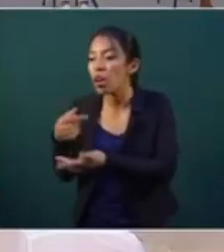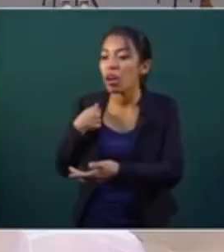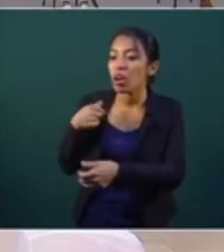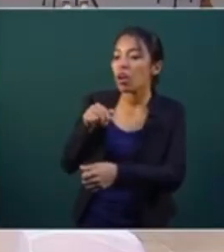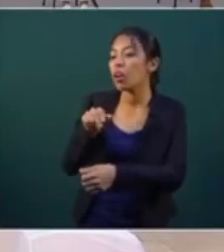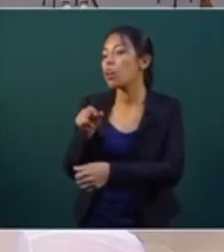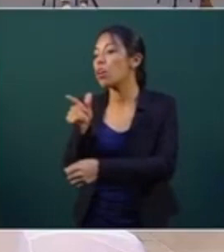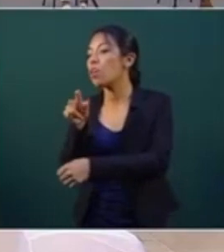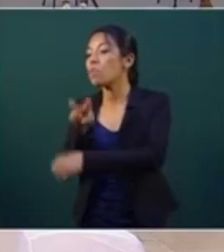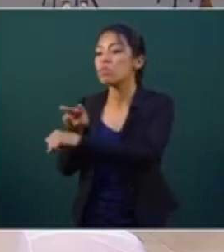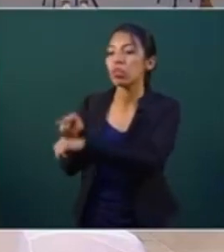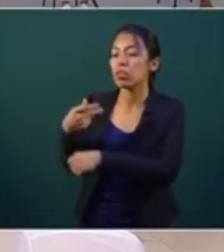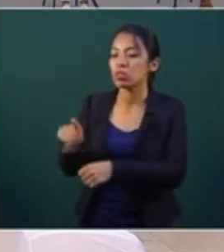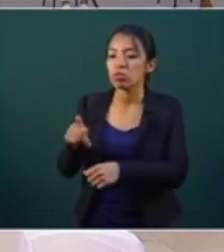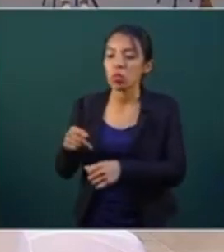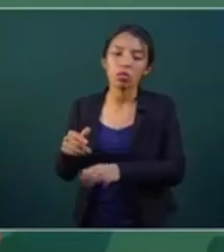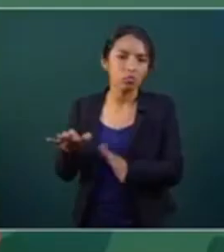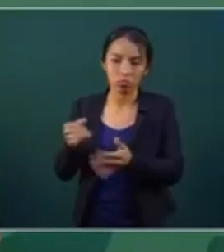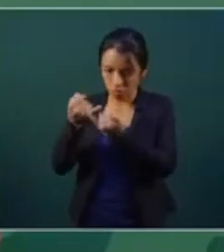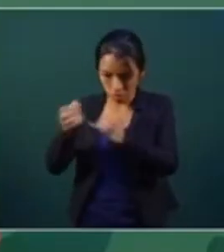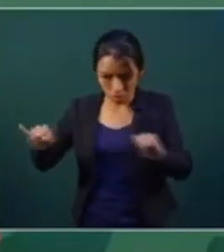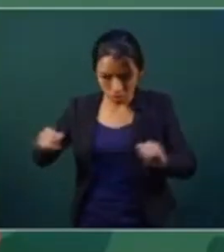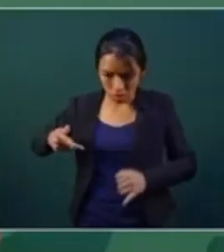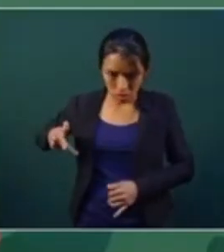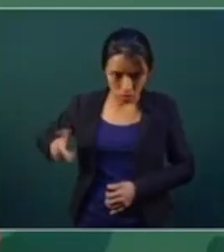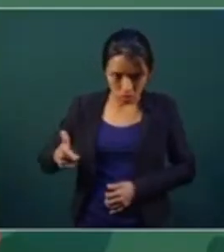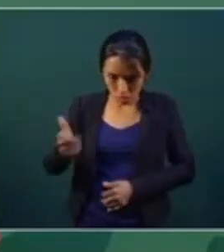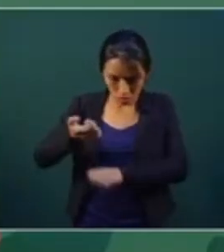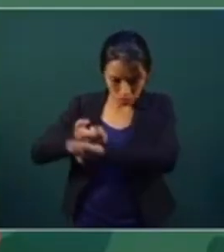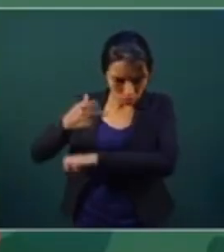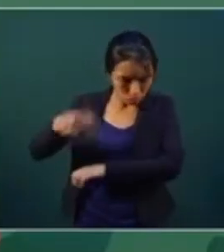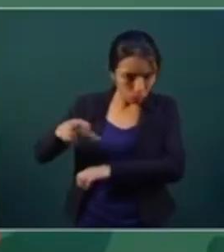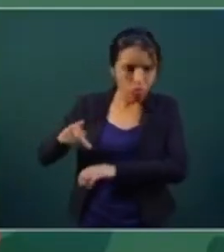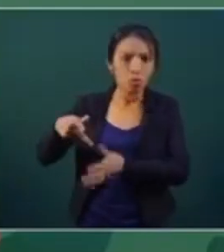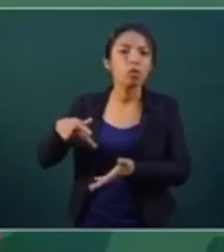la soberanía del estado de Guanajuato. Es